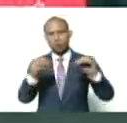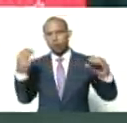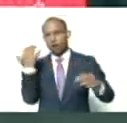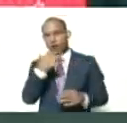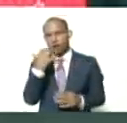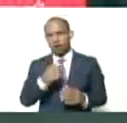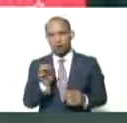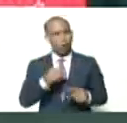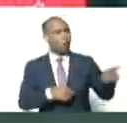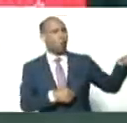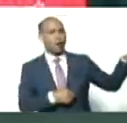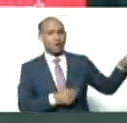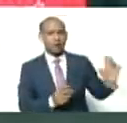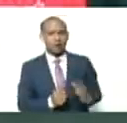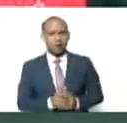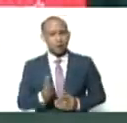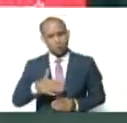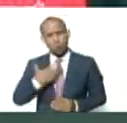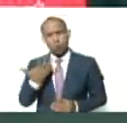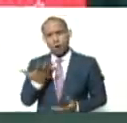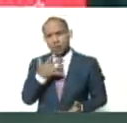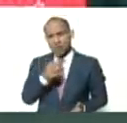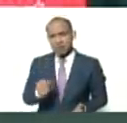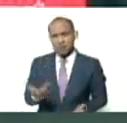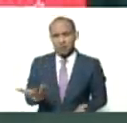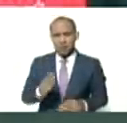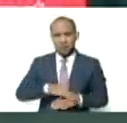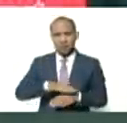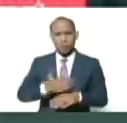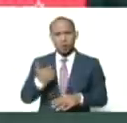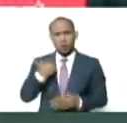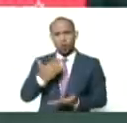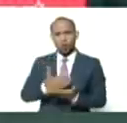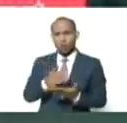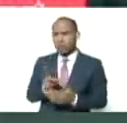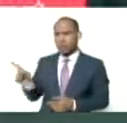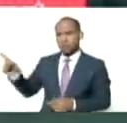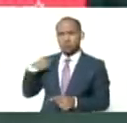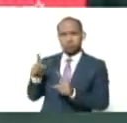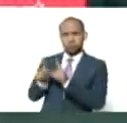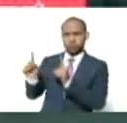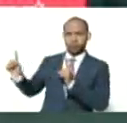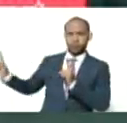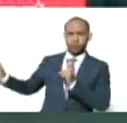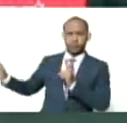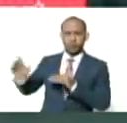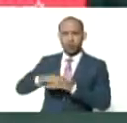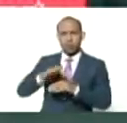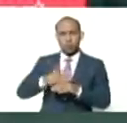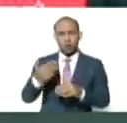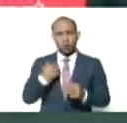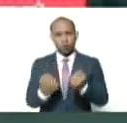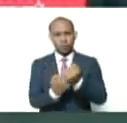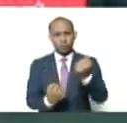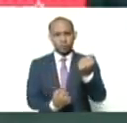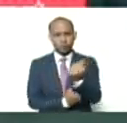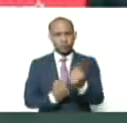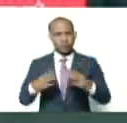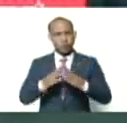Por allá. Pudiera ser, porque yo siempre me senté por allá, porque yo era militante de base toda mi